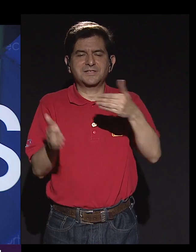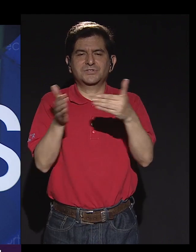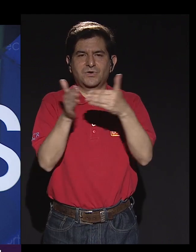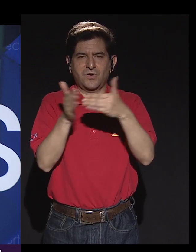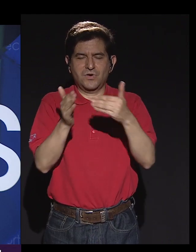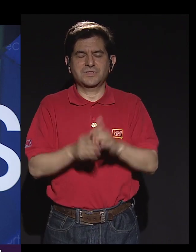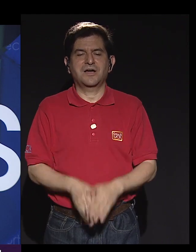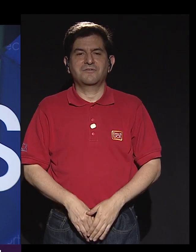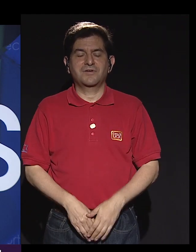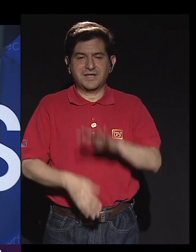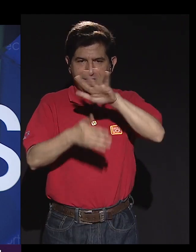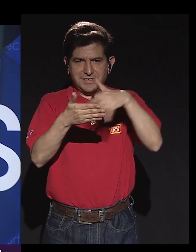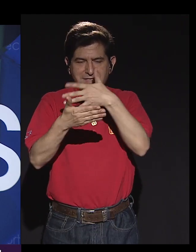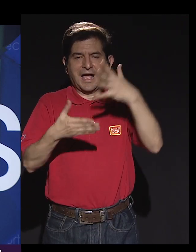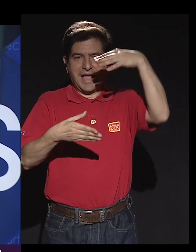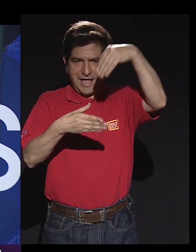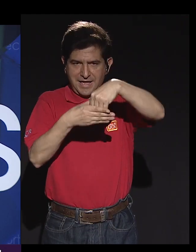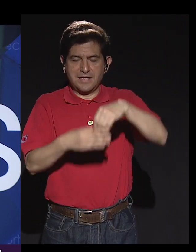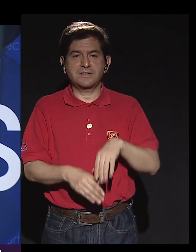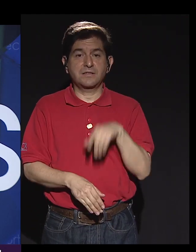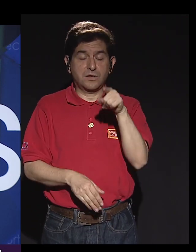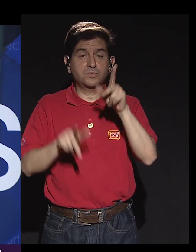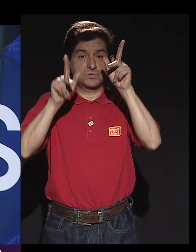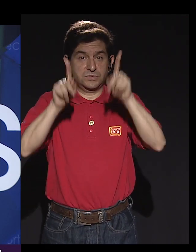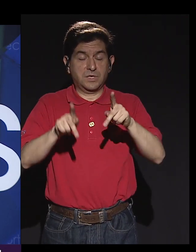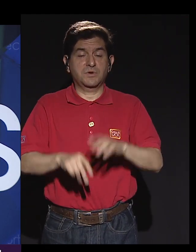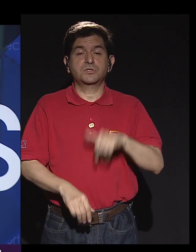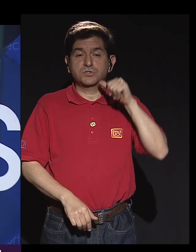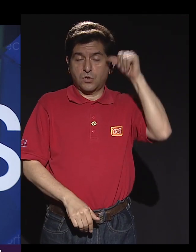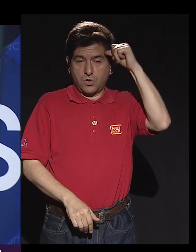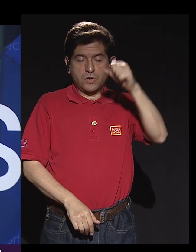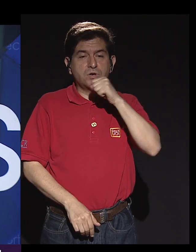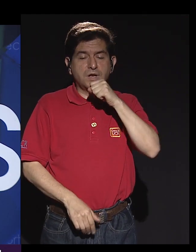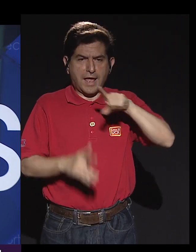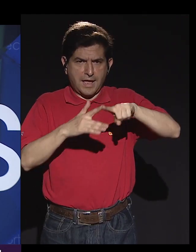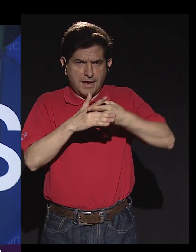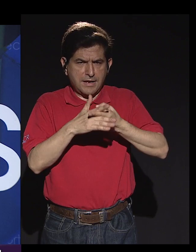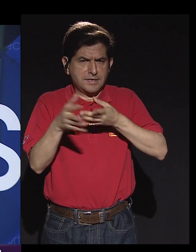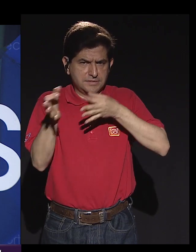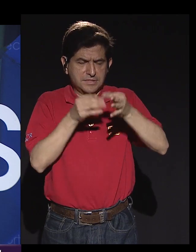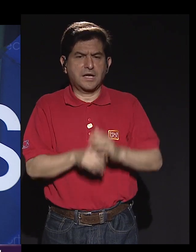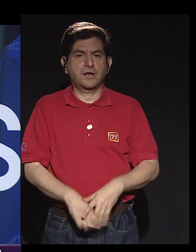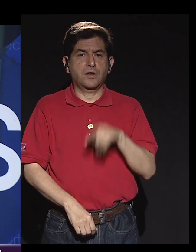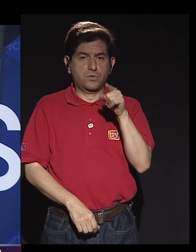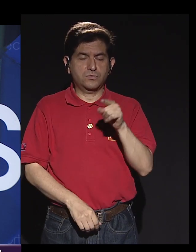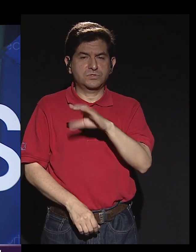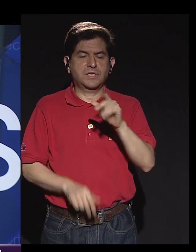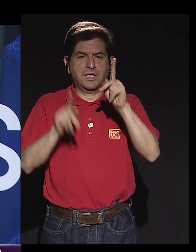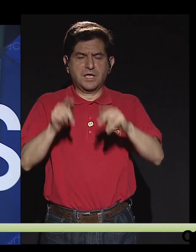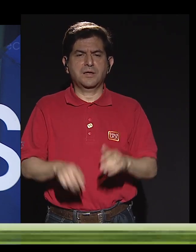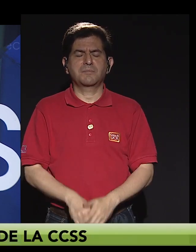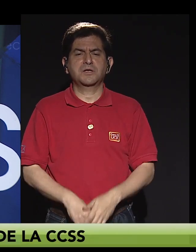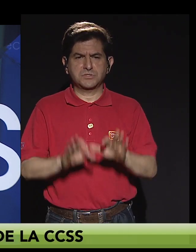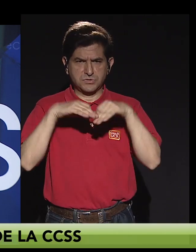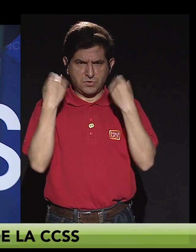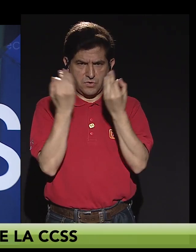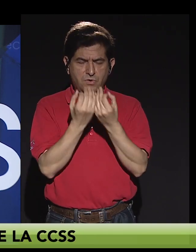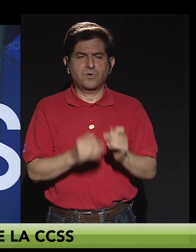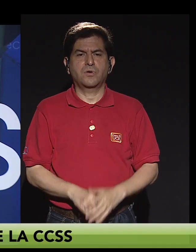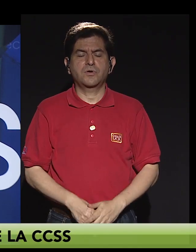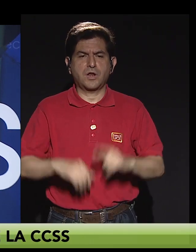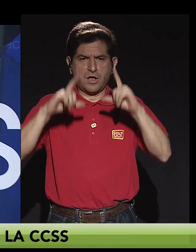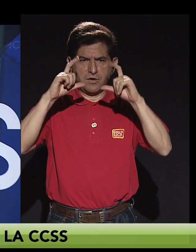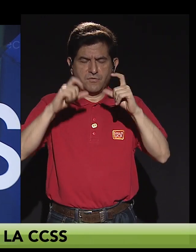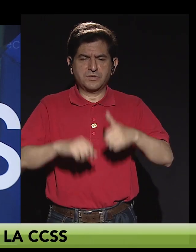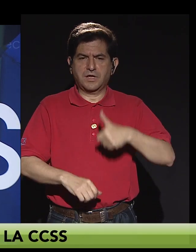una vez más en la sección de Agenda Inclusiva. Si usted es una persona adulta mayor, iniciamos contándole que usted y un ser querido pueden ganarse una